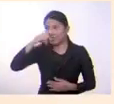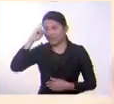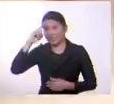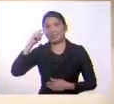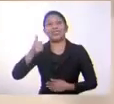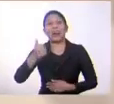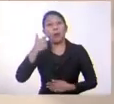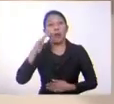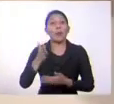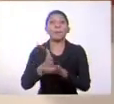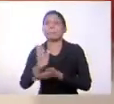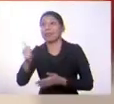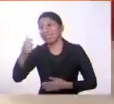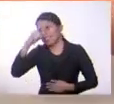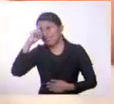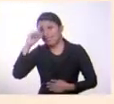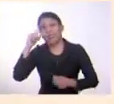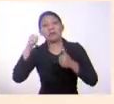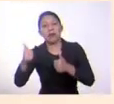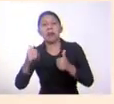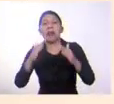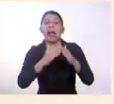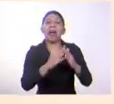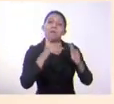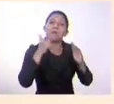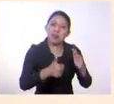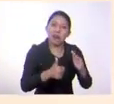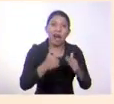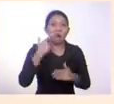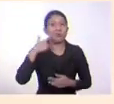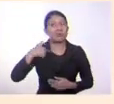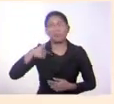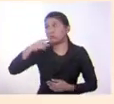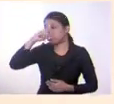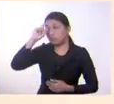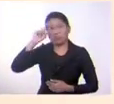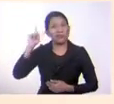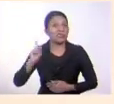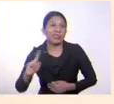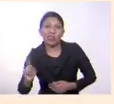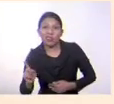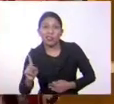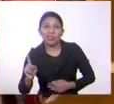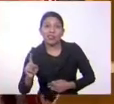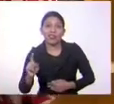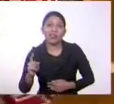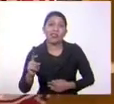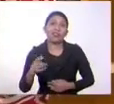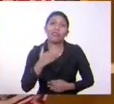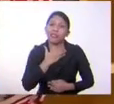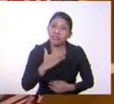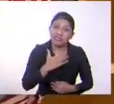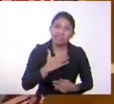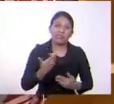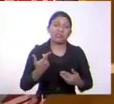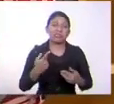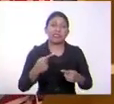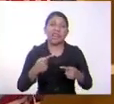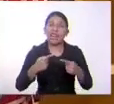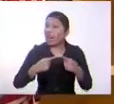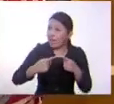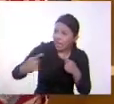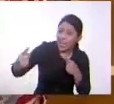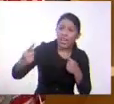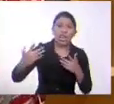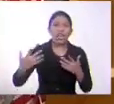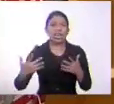sirva para conseguir un empleo que en otros países podría estar cerca o bastante lejos en distancia, ¿verdad? Que eso le sucede también. Y